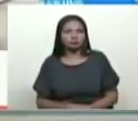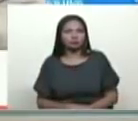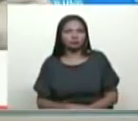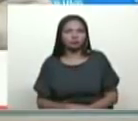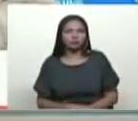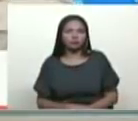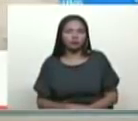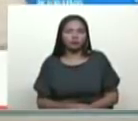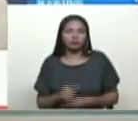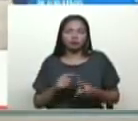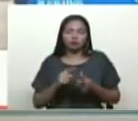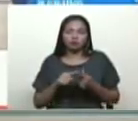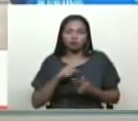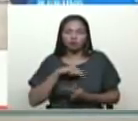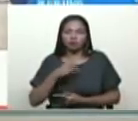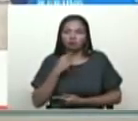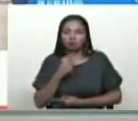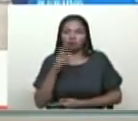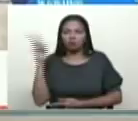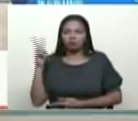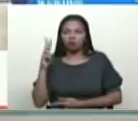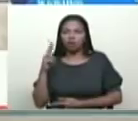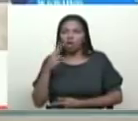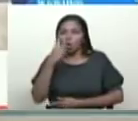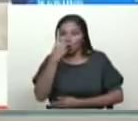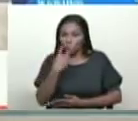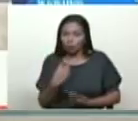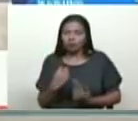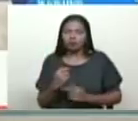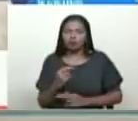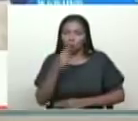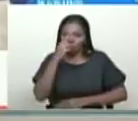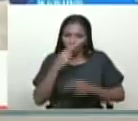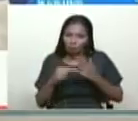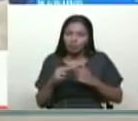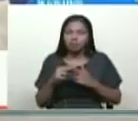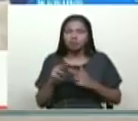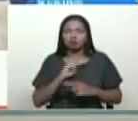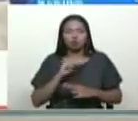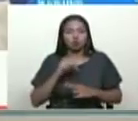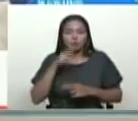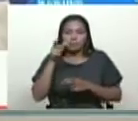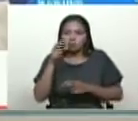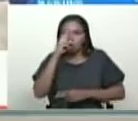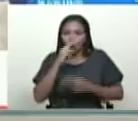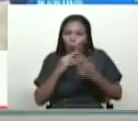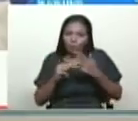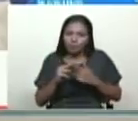Entonces nosotros decimos de Venezuela, humildemente, nosotros somos gente humilde,